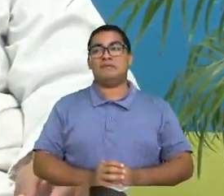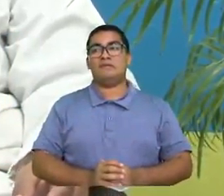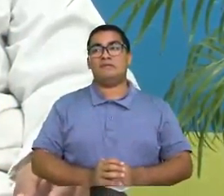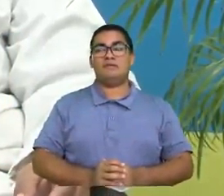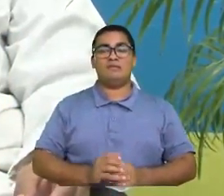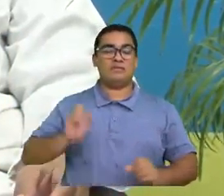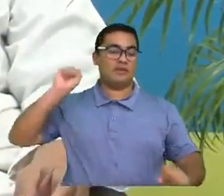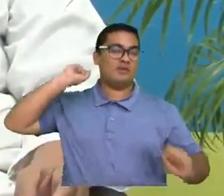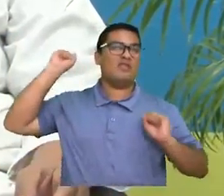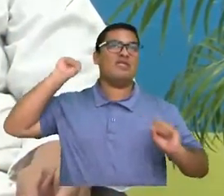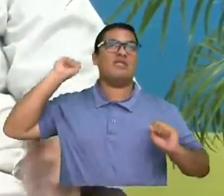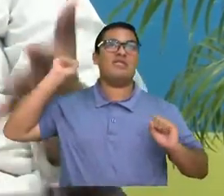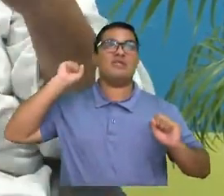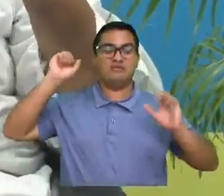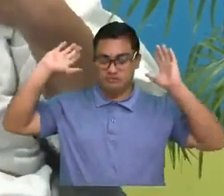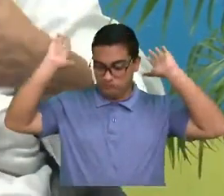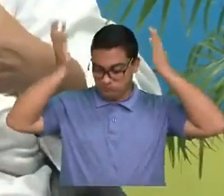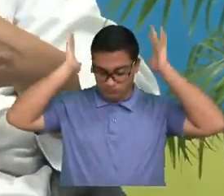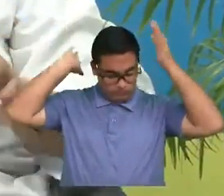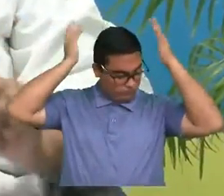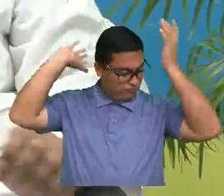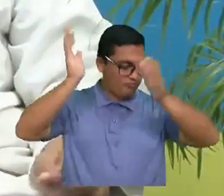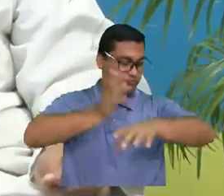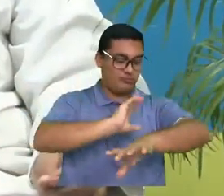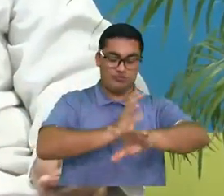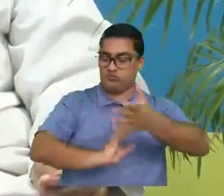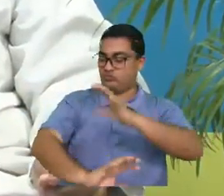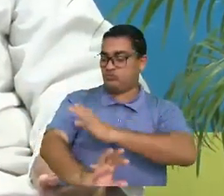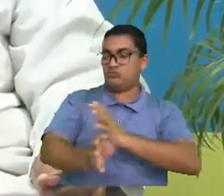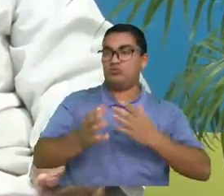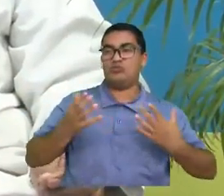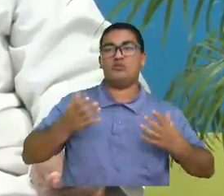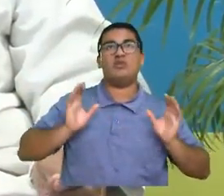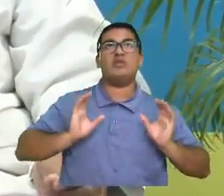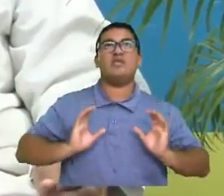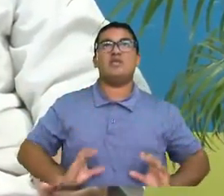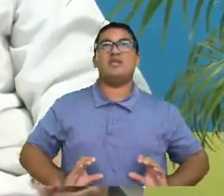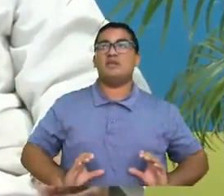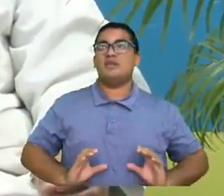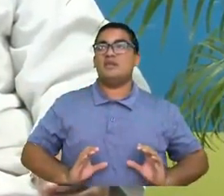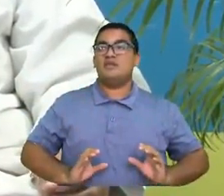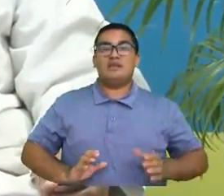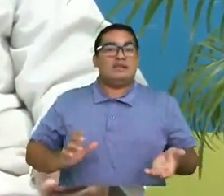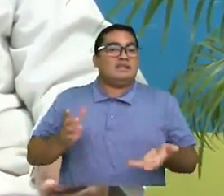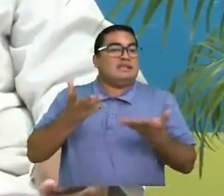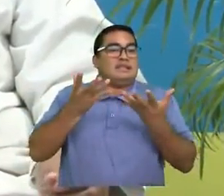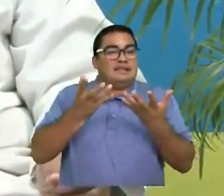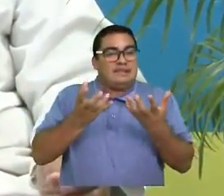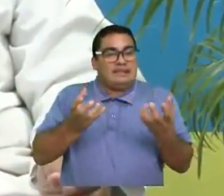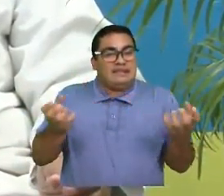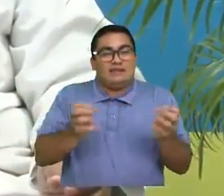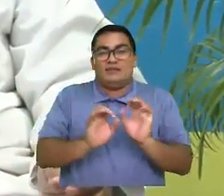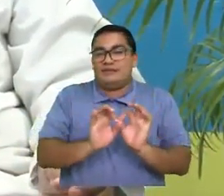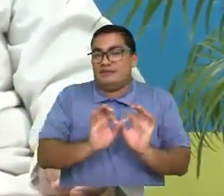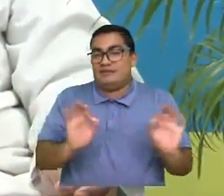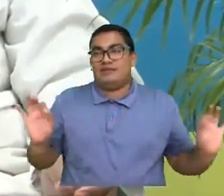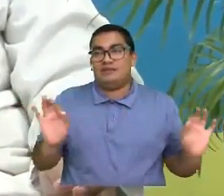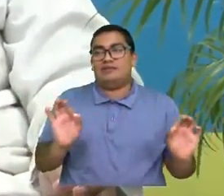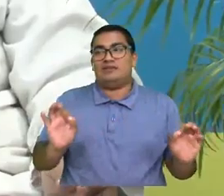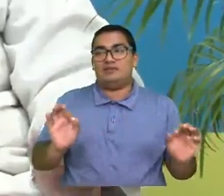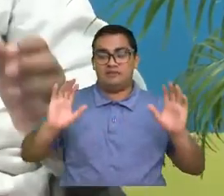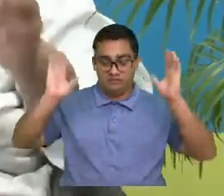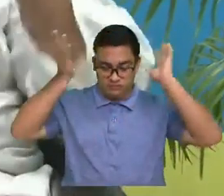toalla, me seco la cabeza, el cuerpo. No es que me voy a quedar húmeda, tengo que quedar seca. Sé que implica que